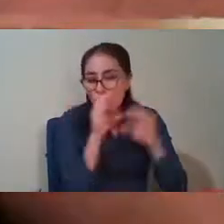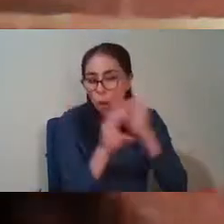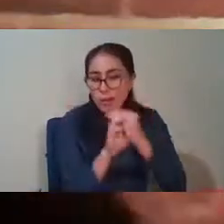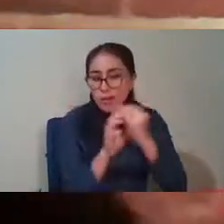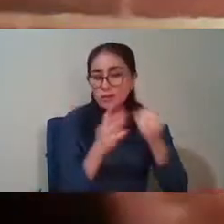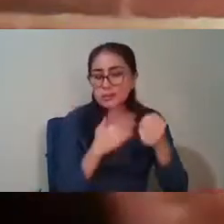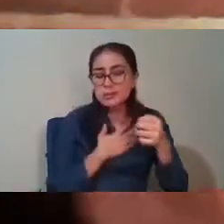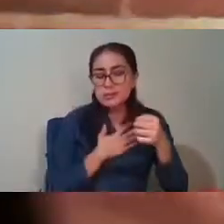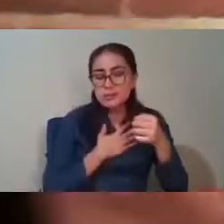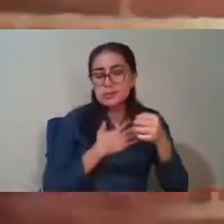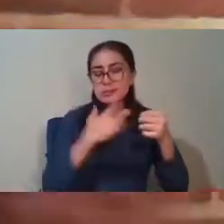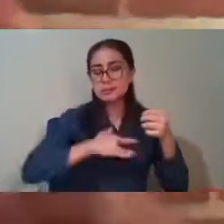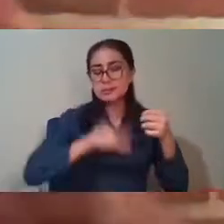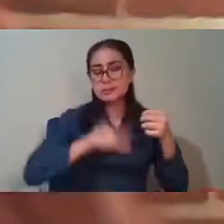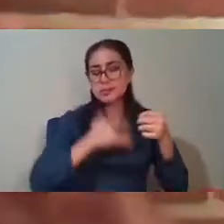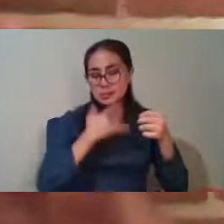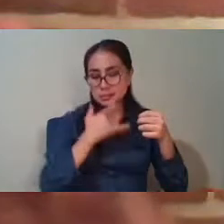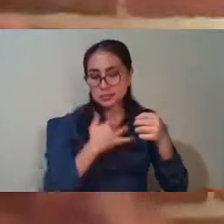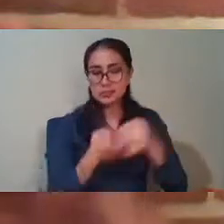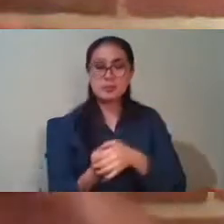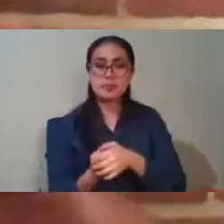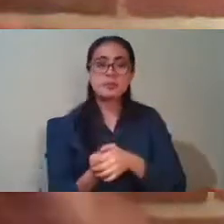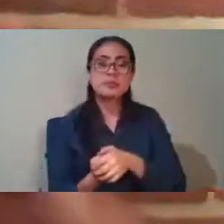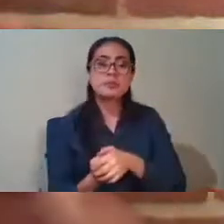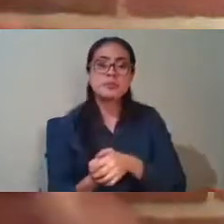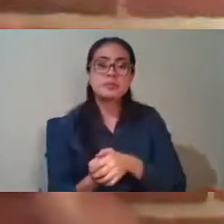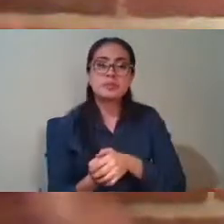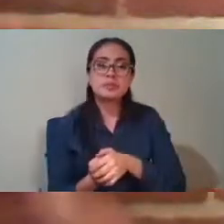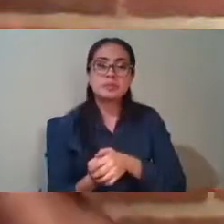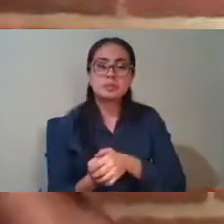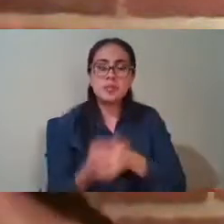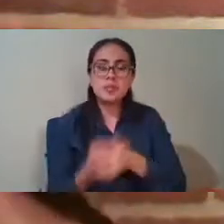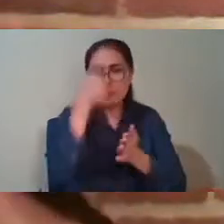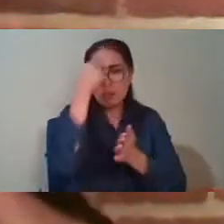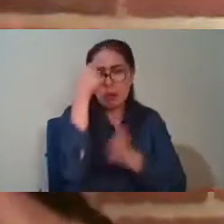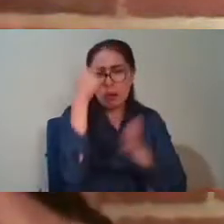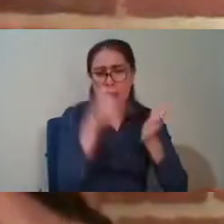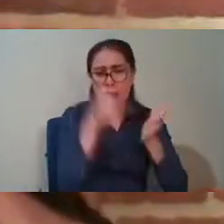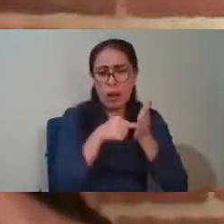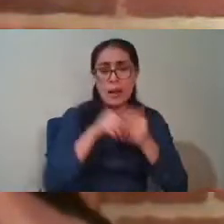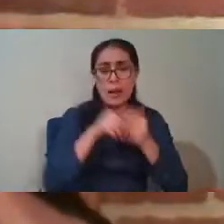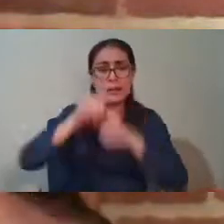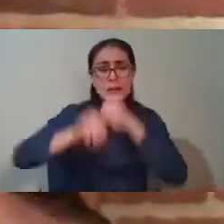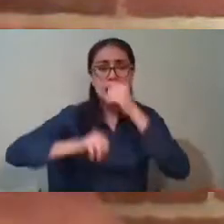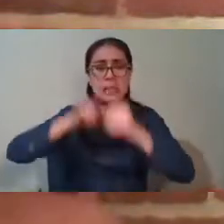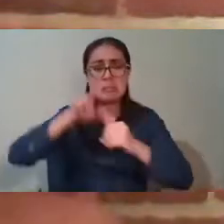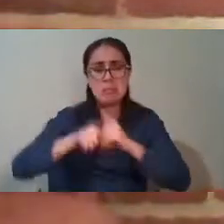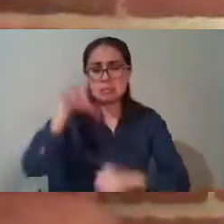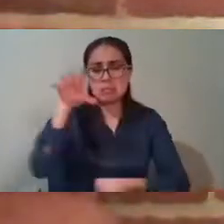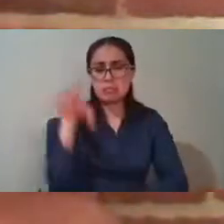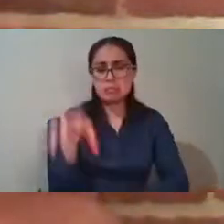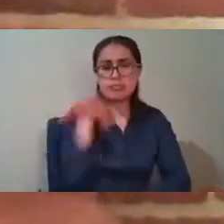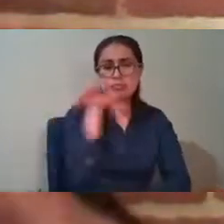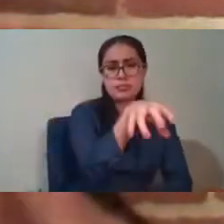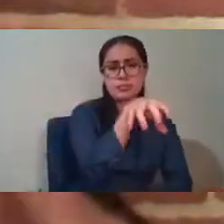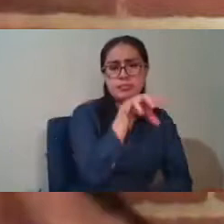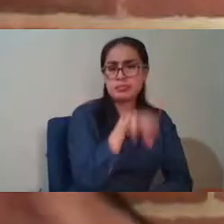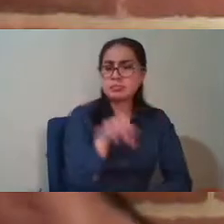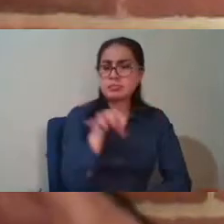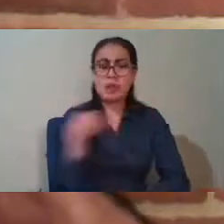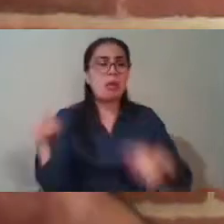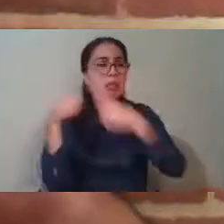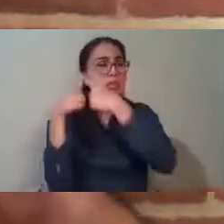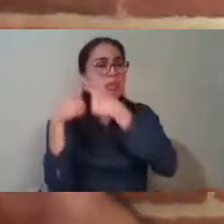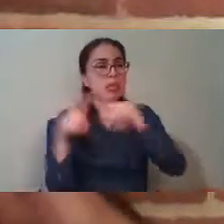Es un tordo. Seguramente las especies no son equivalentes en los países, pero